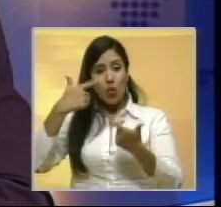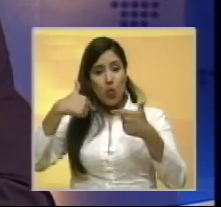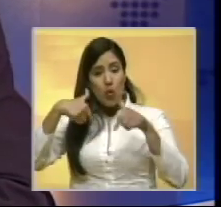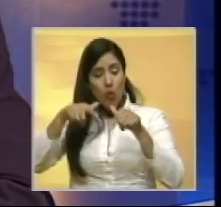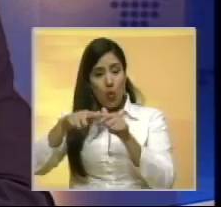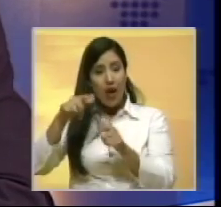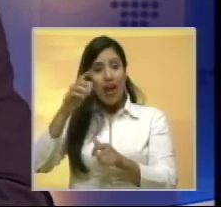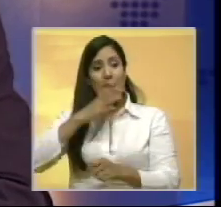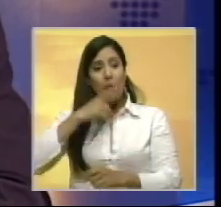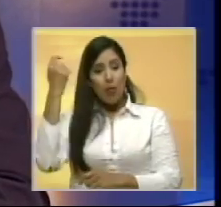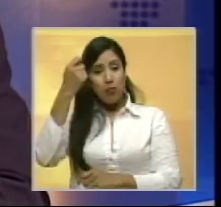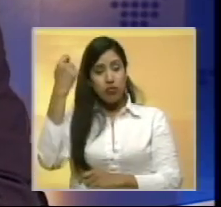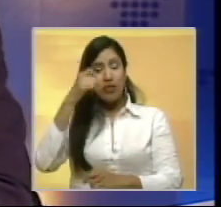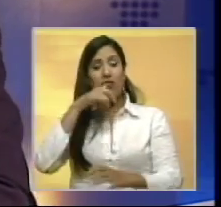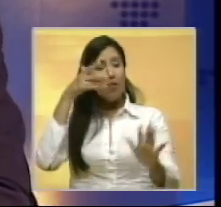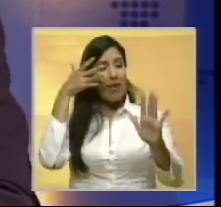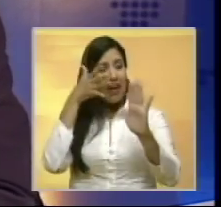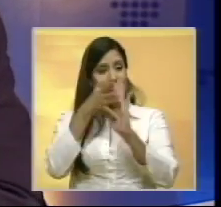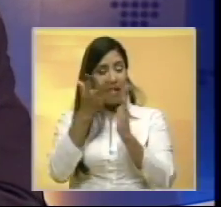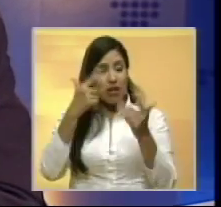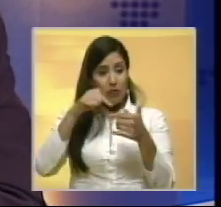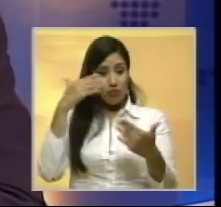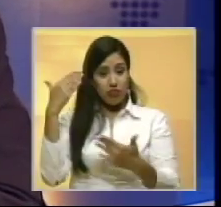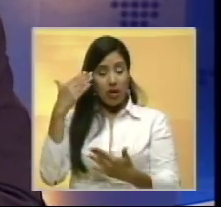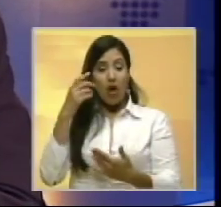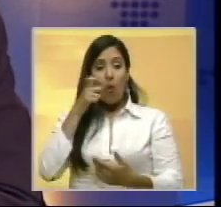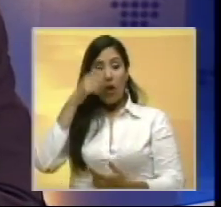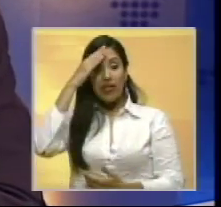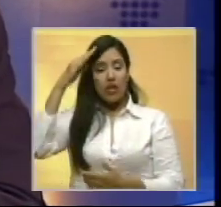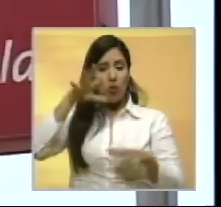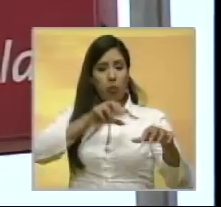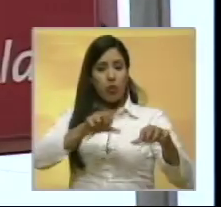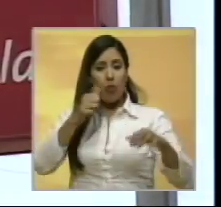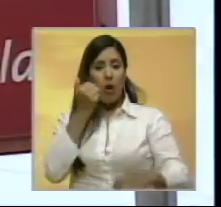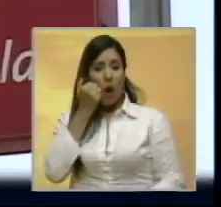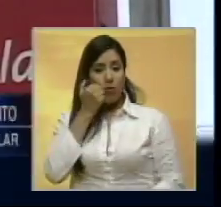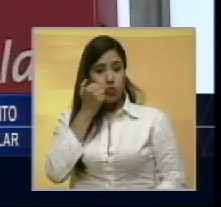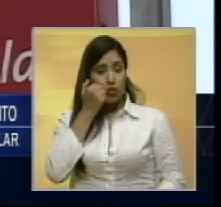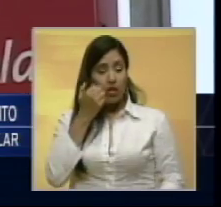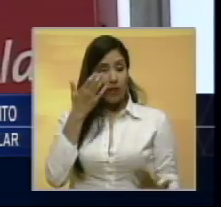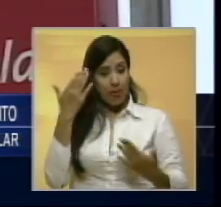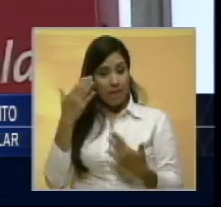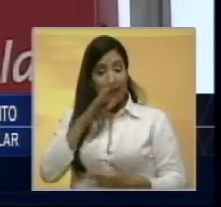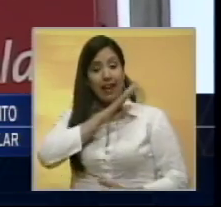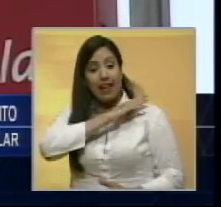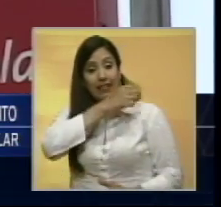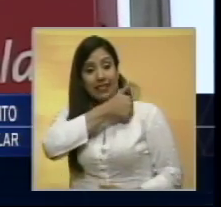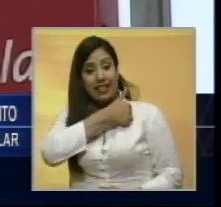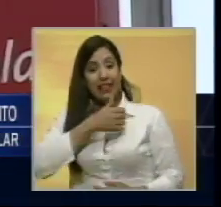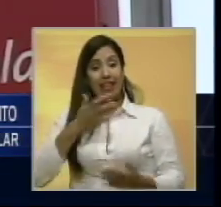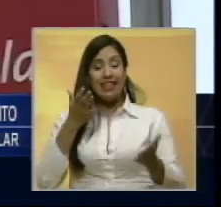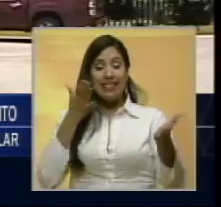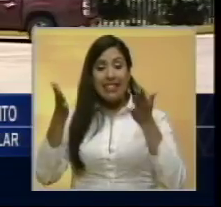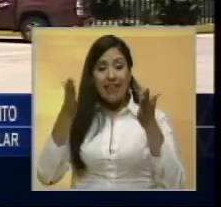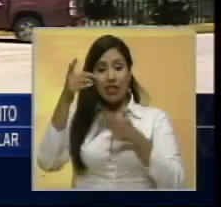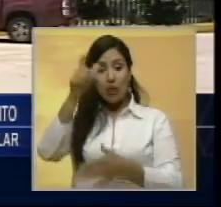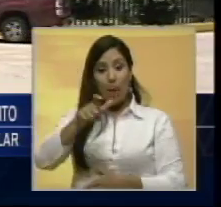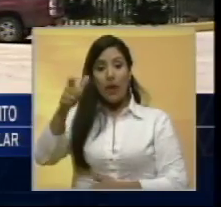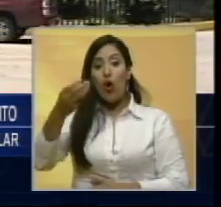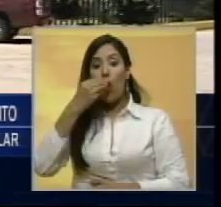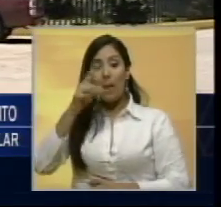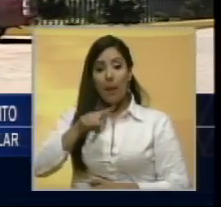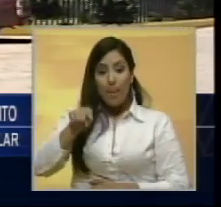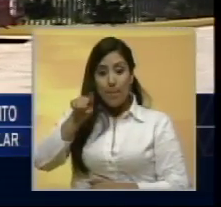Superintendencia Nacional de Gestión Agroalimentaria, del SUNDE y de la Guardia Nacional. Víctor Vicen, gerente territorial del Servicio al Cliente de